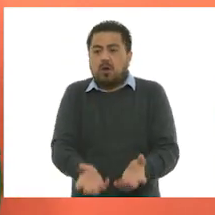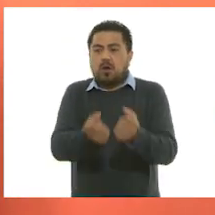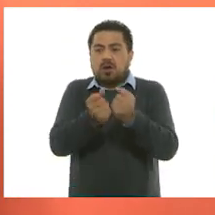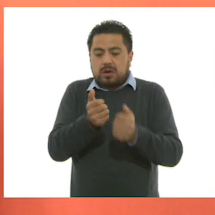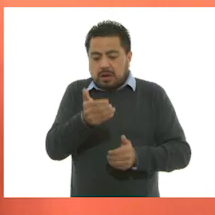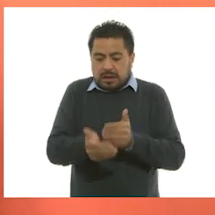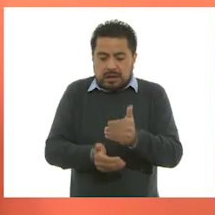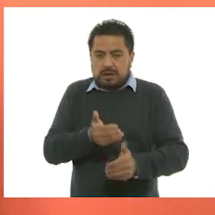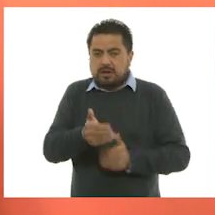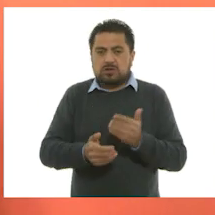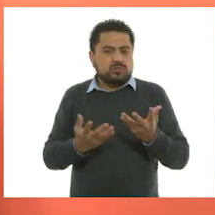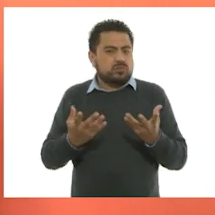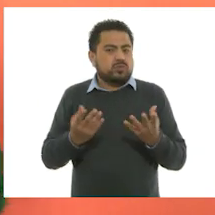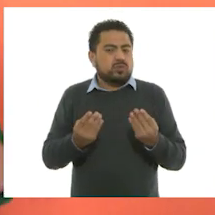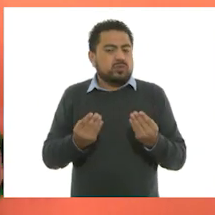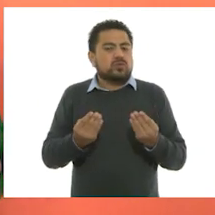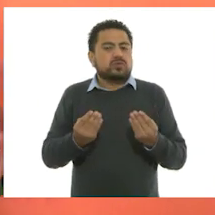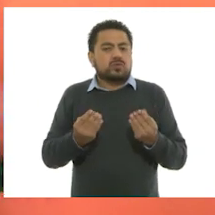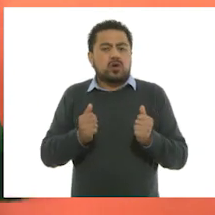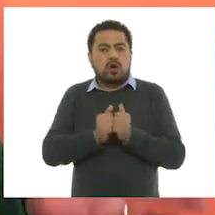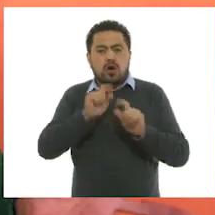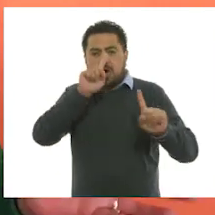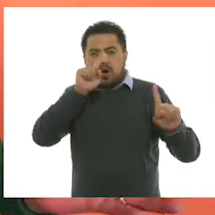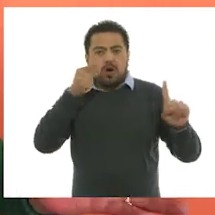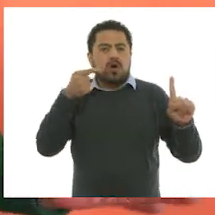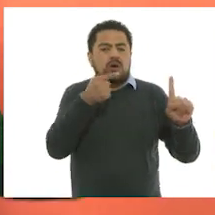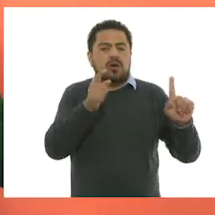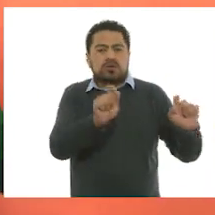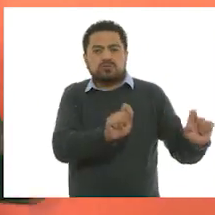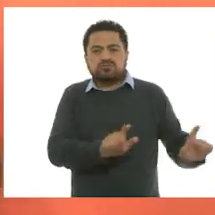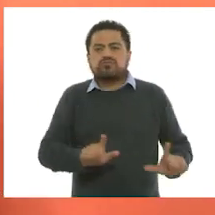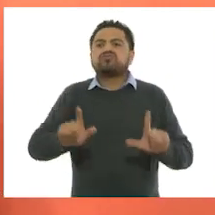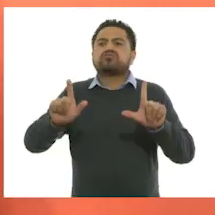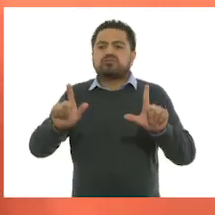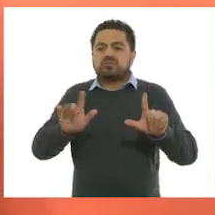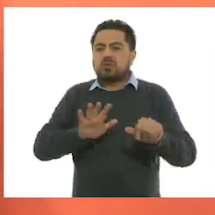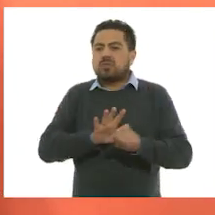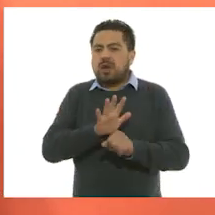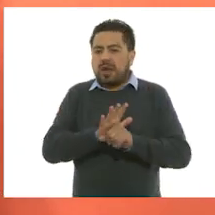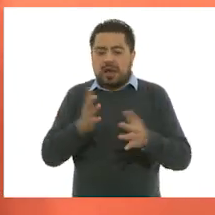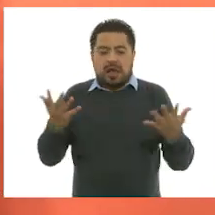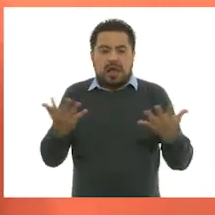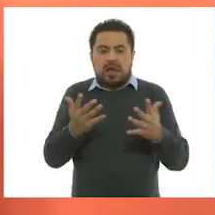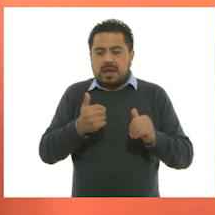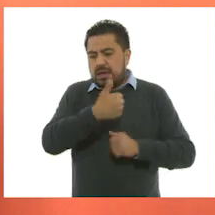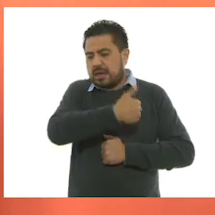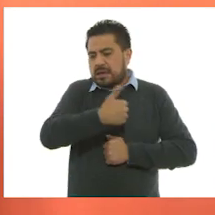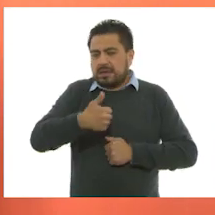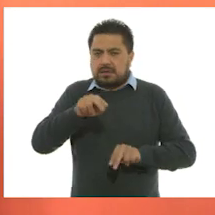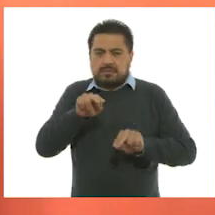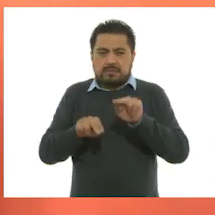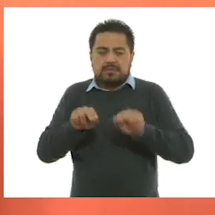avanzar bastante en el objetivo de los programas que se manejan en cada grado.